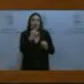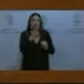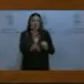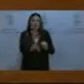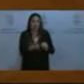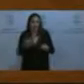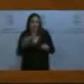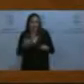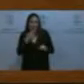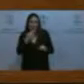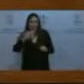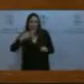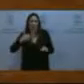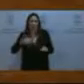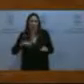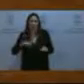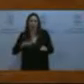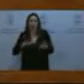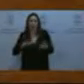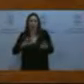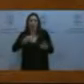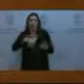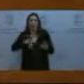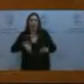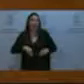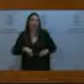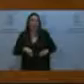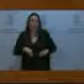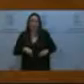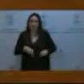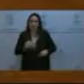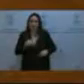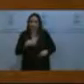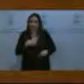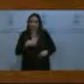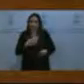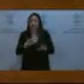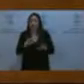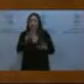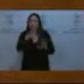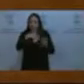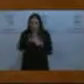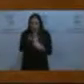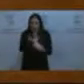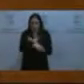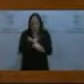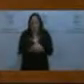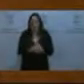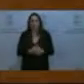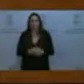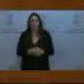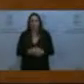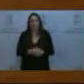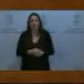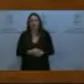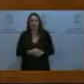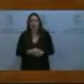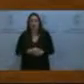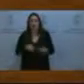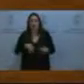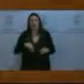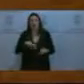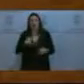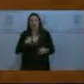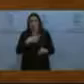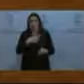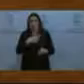adelantado previamente. No podemos aceptarla, pero ahondando en el porqué, no podemos aceptarla y le digo